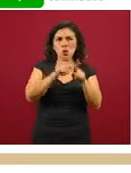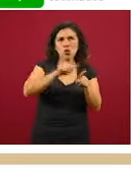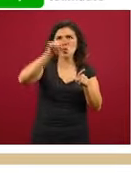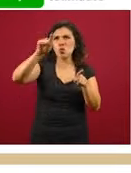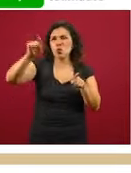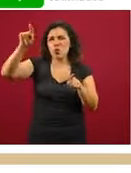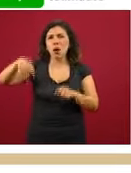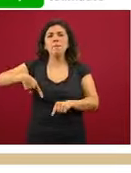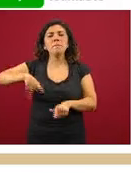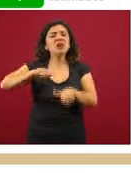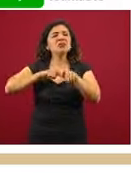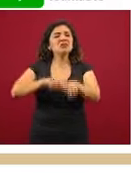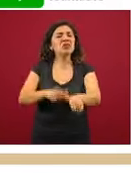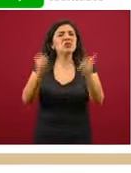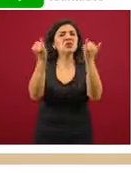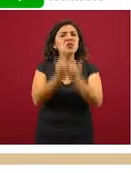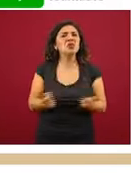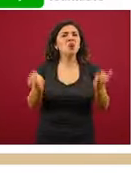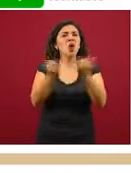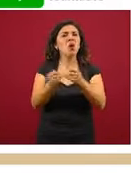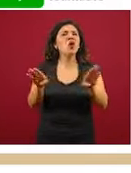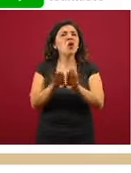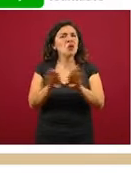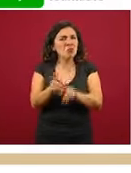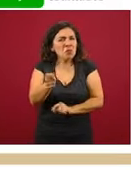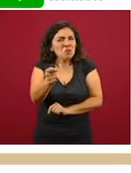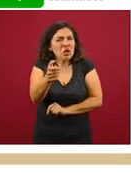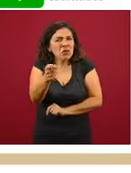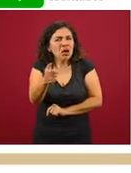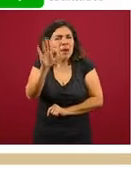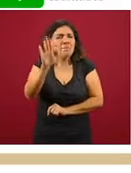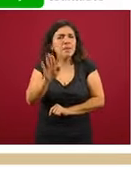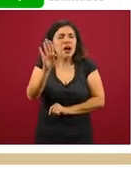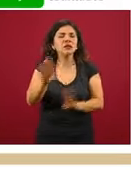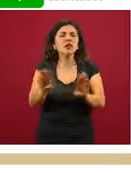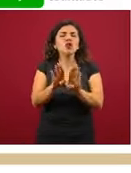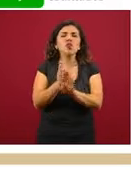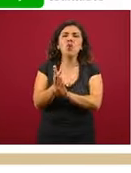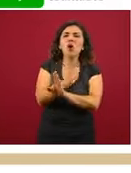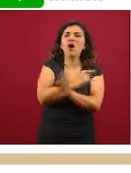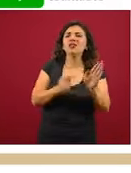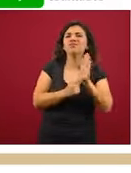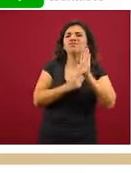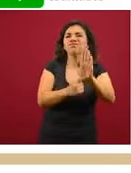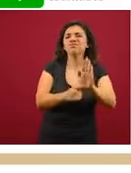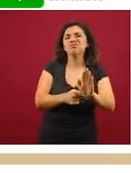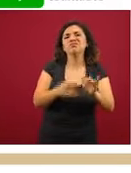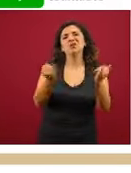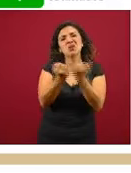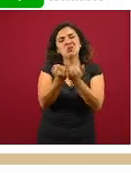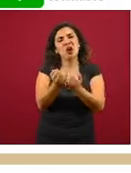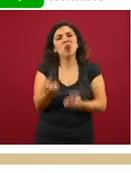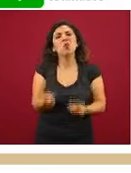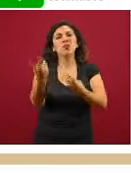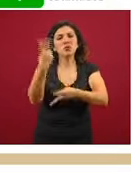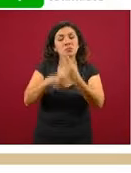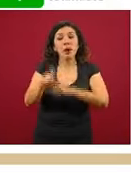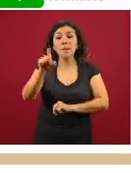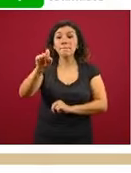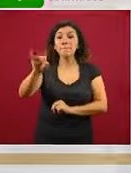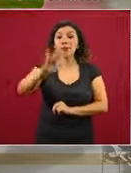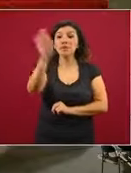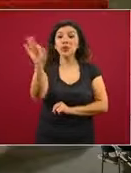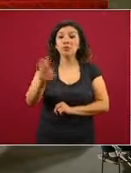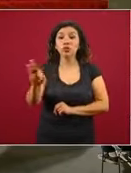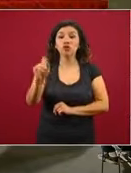alguna manera sigue una tendencia un poco más similar a lo que se estaba presentando en los casos. 20%